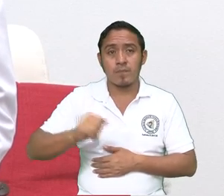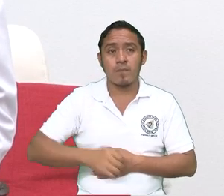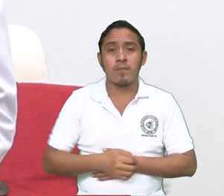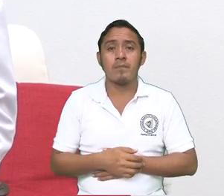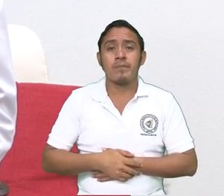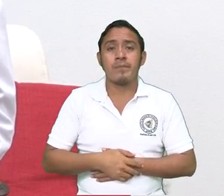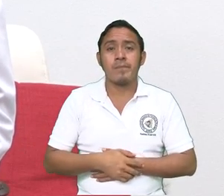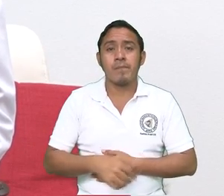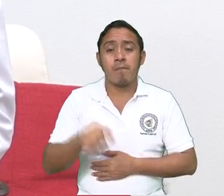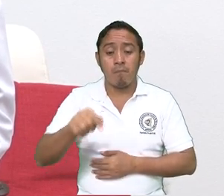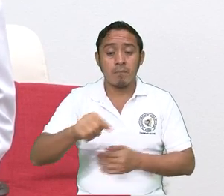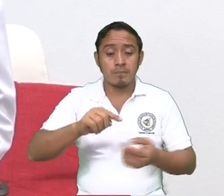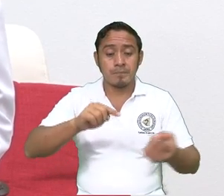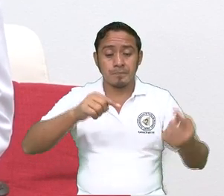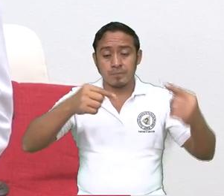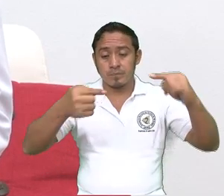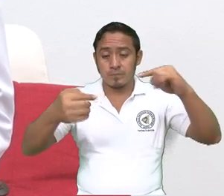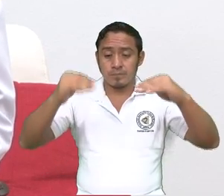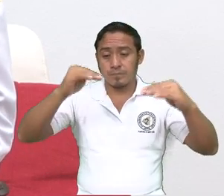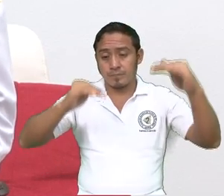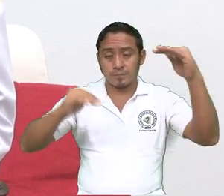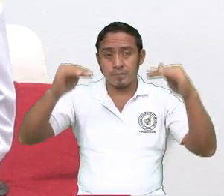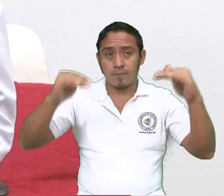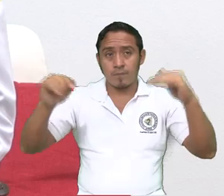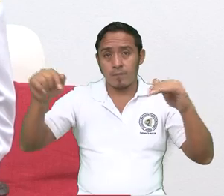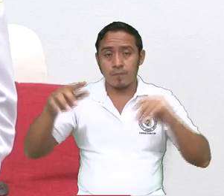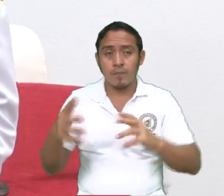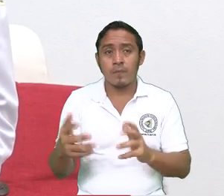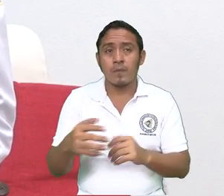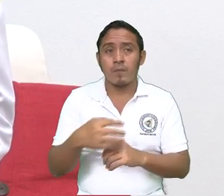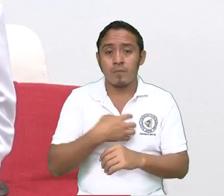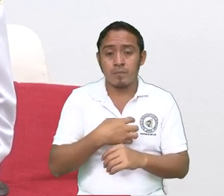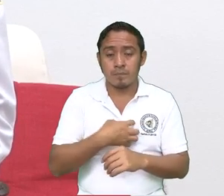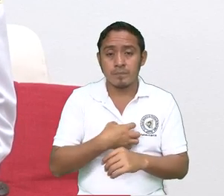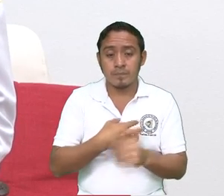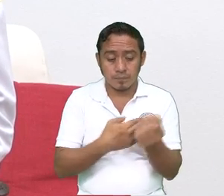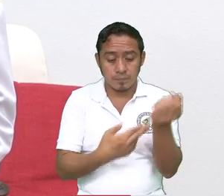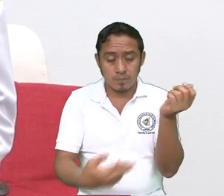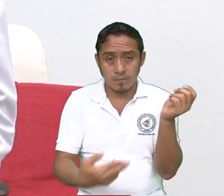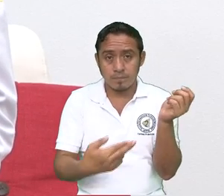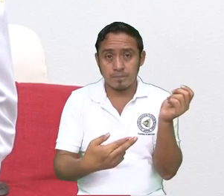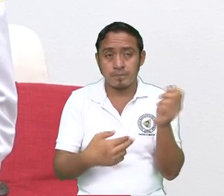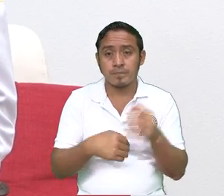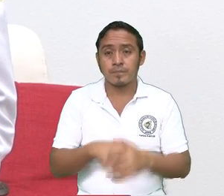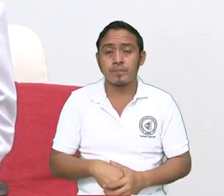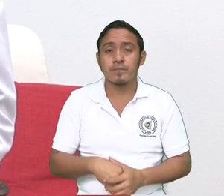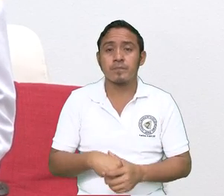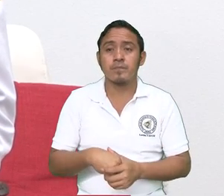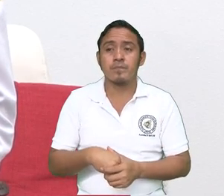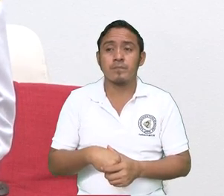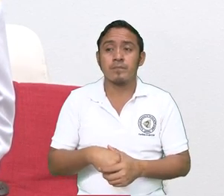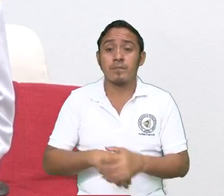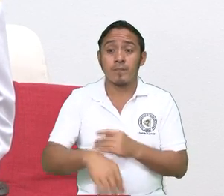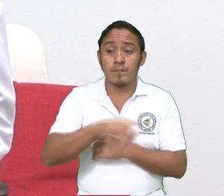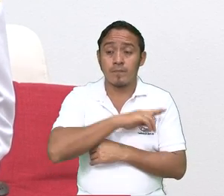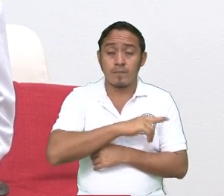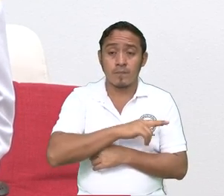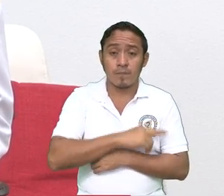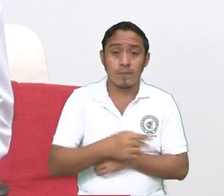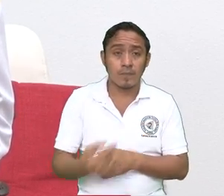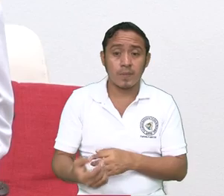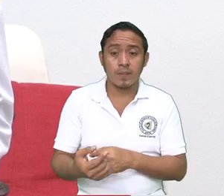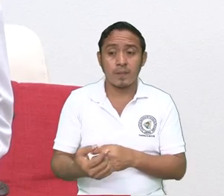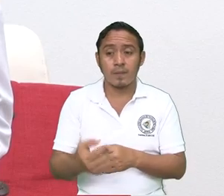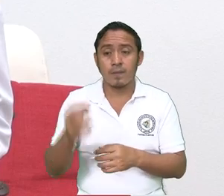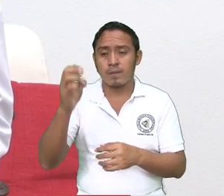con una alteración morfológica de la parte de la sangre por entonces hay un déficit de